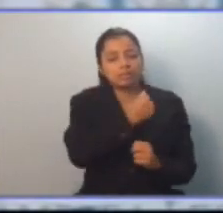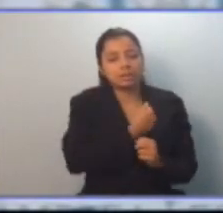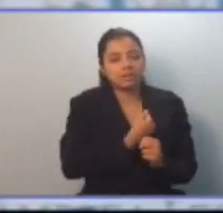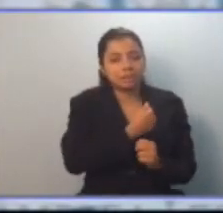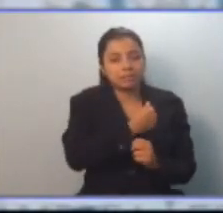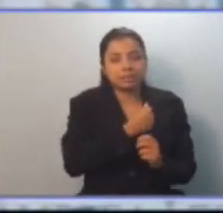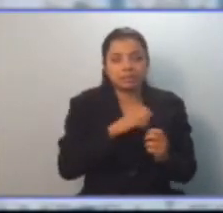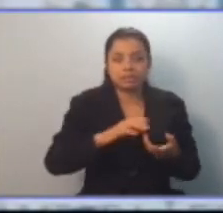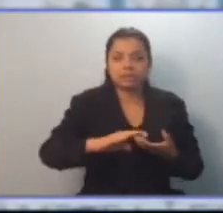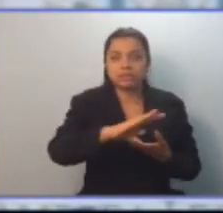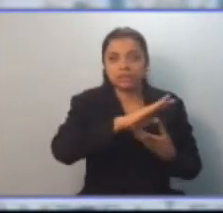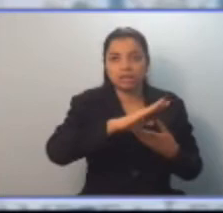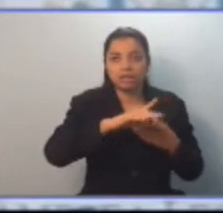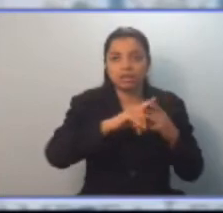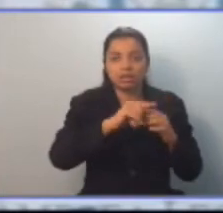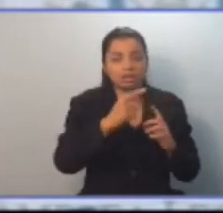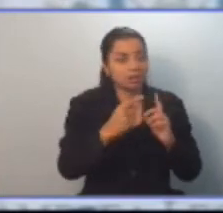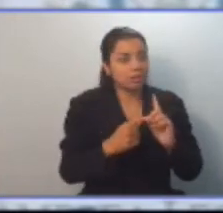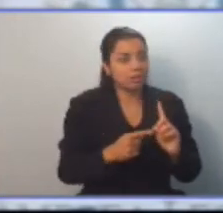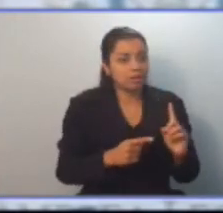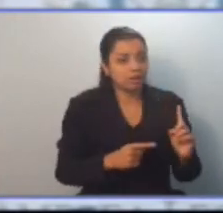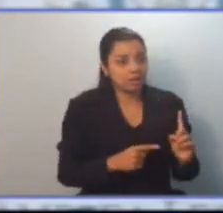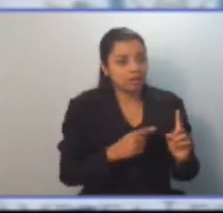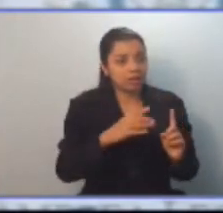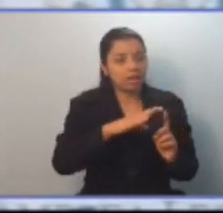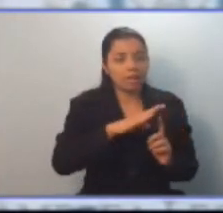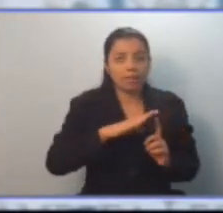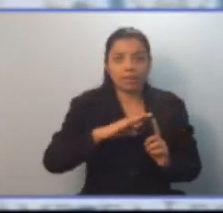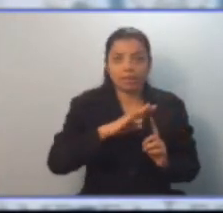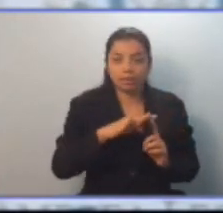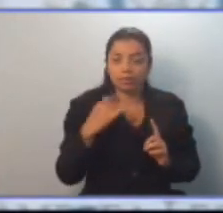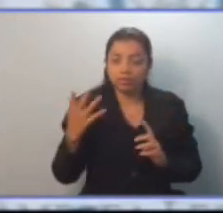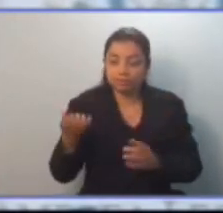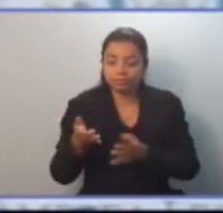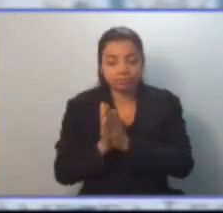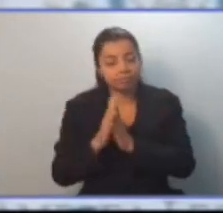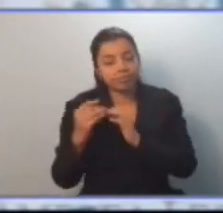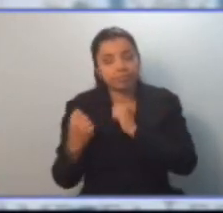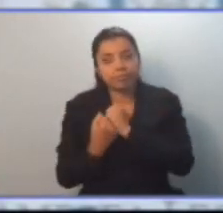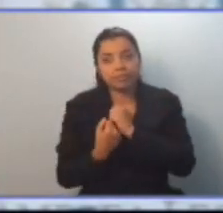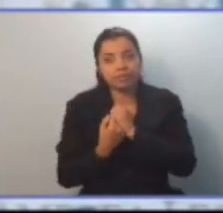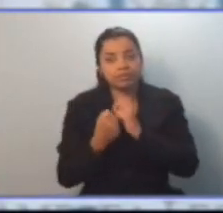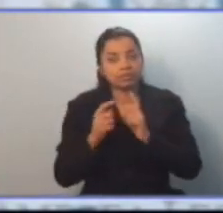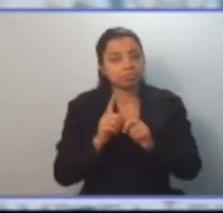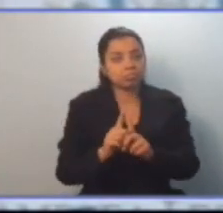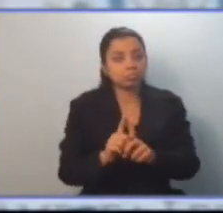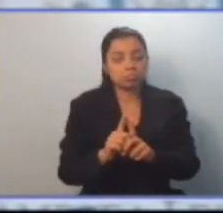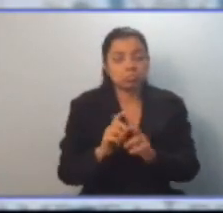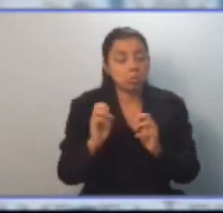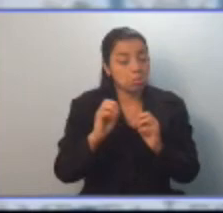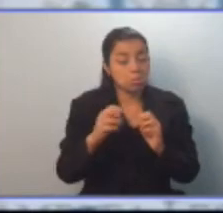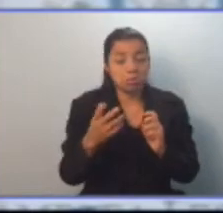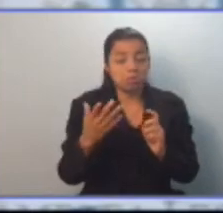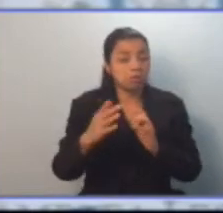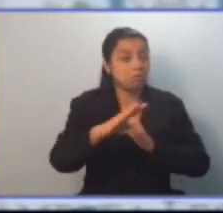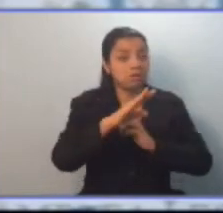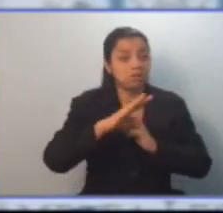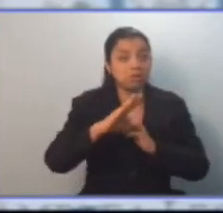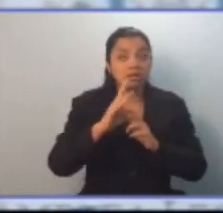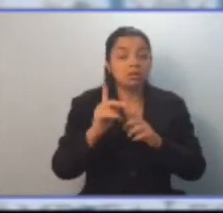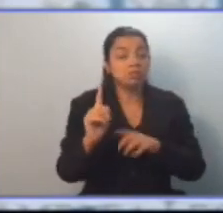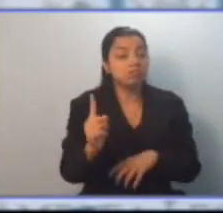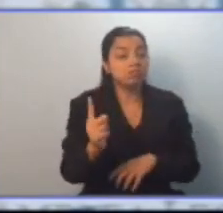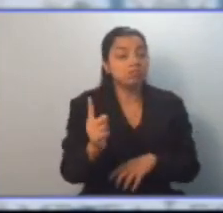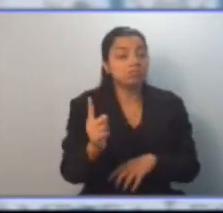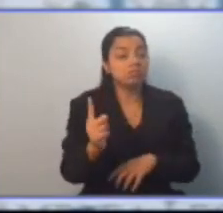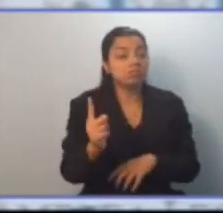pasó de una víctima que iba a pedir protección, no se le dio, y posteriormente cuando llega a su